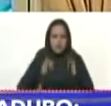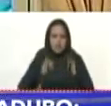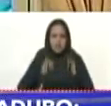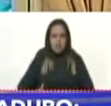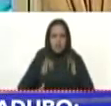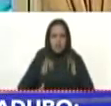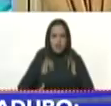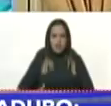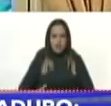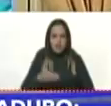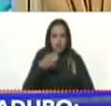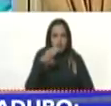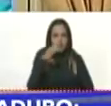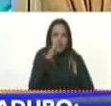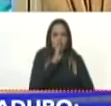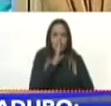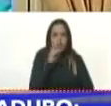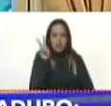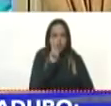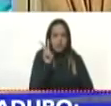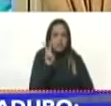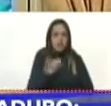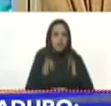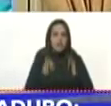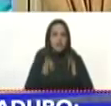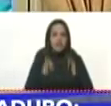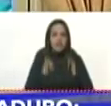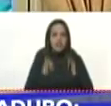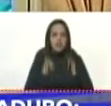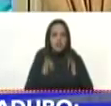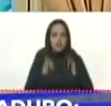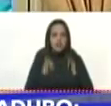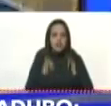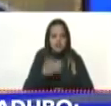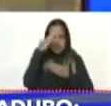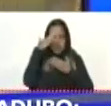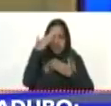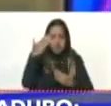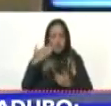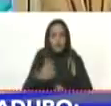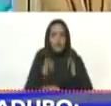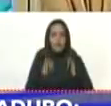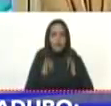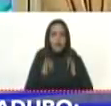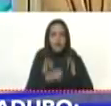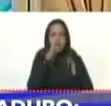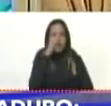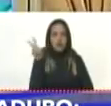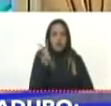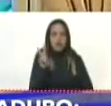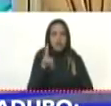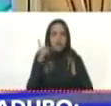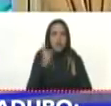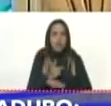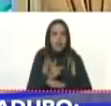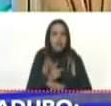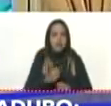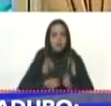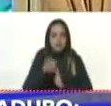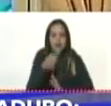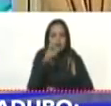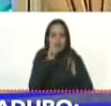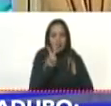de Venezuela, compañero José Javier Morales, mi saludo. Banco de Venezuela tiene que ser el gran banco del